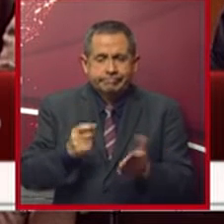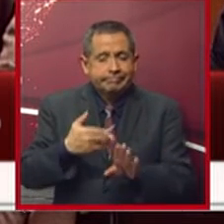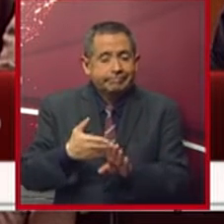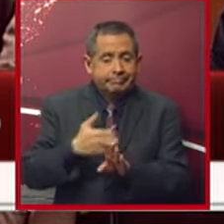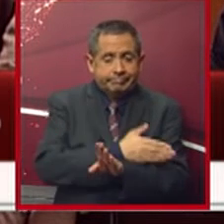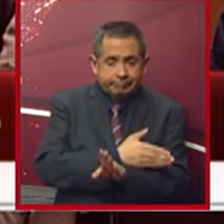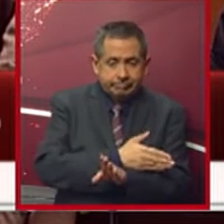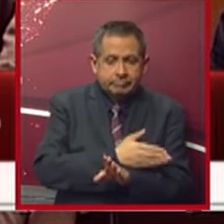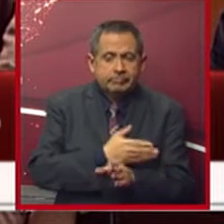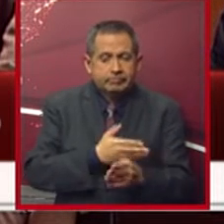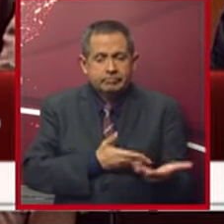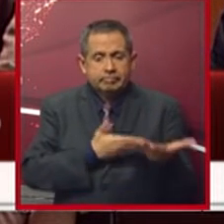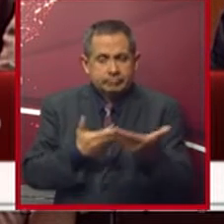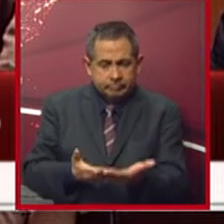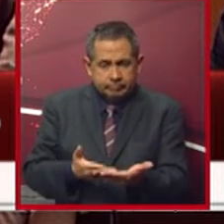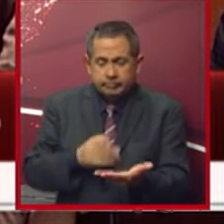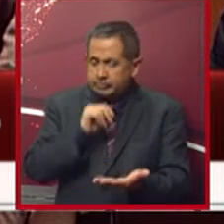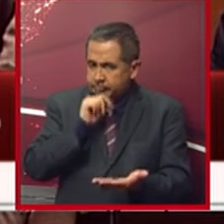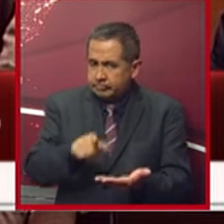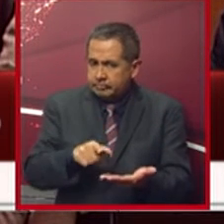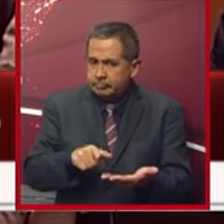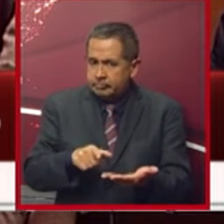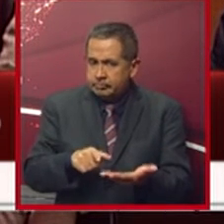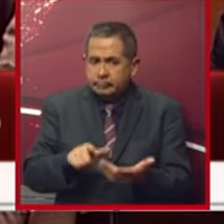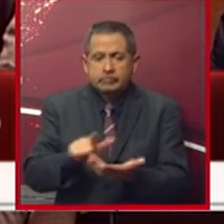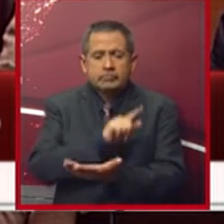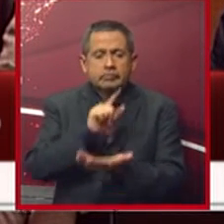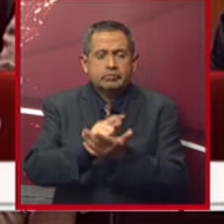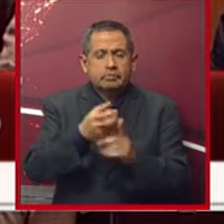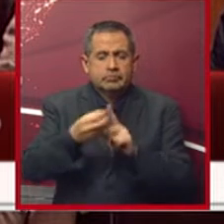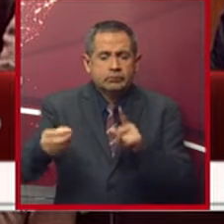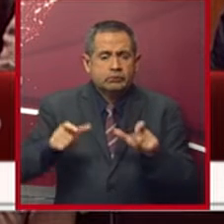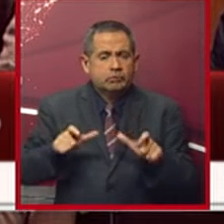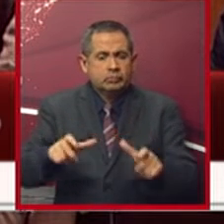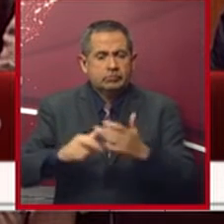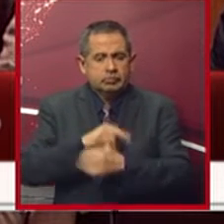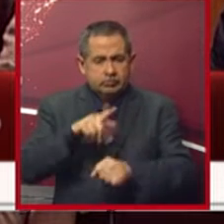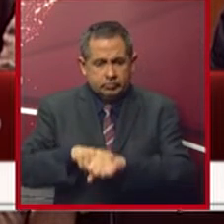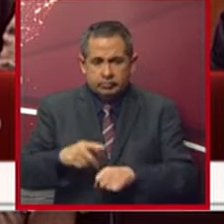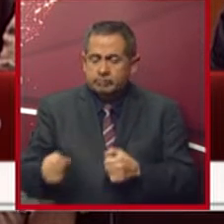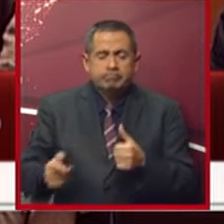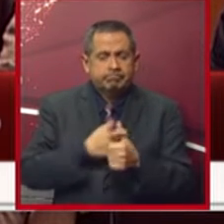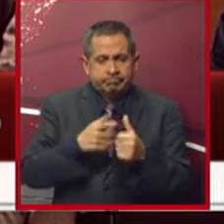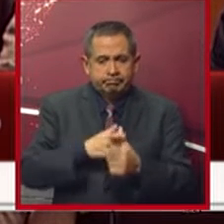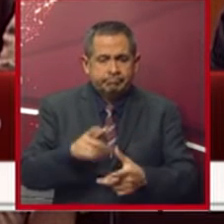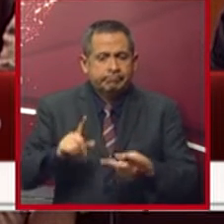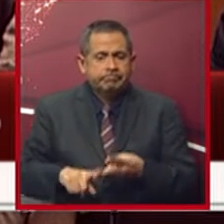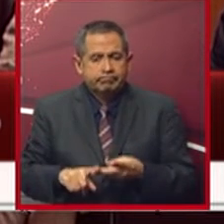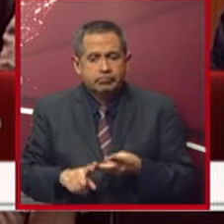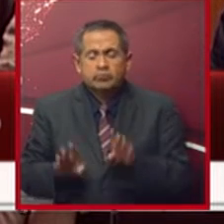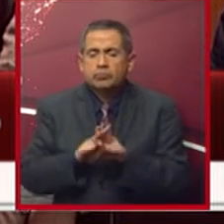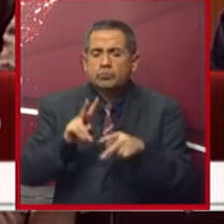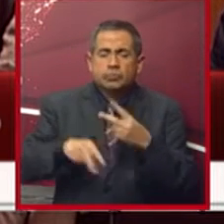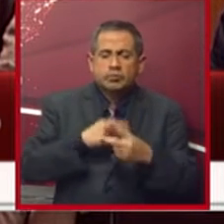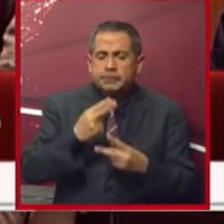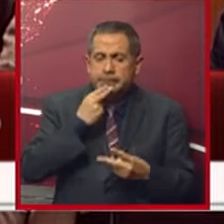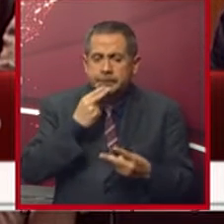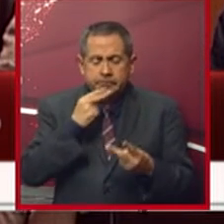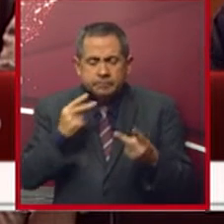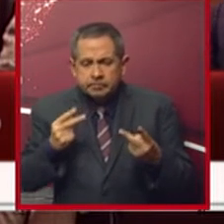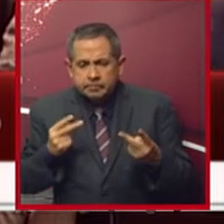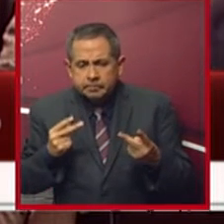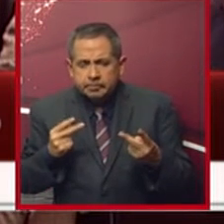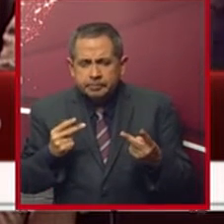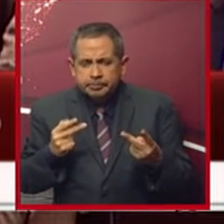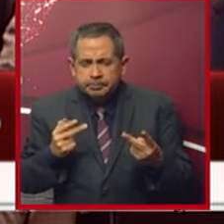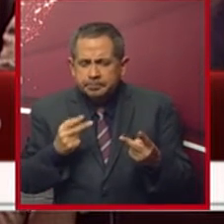antes presentado. Me refiero a la Ley Orgánica de la Guardia Nacional, a la de uso